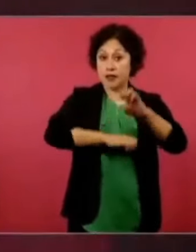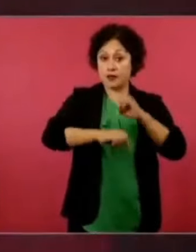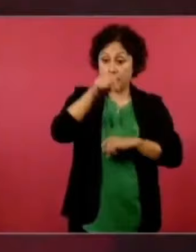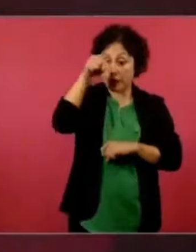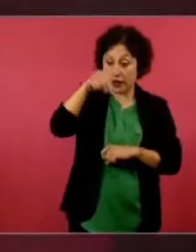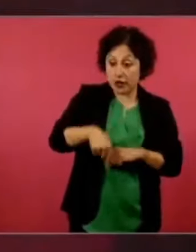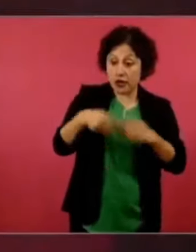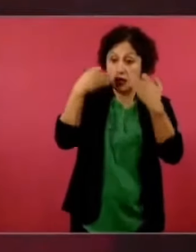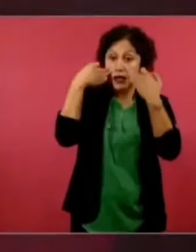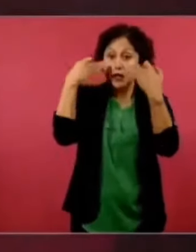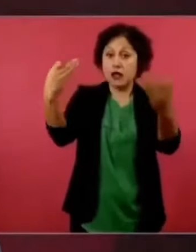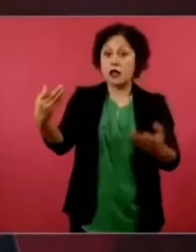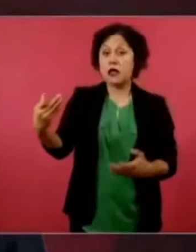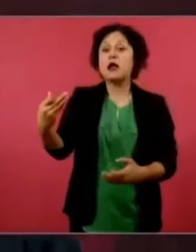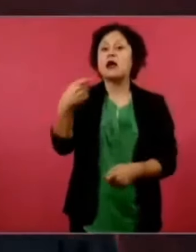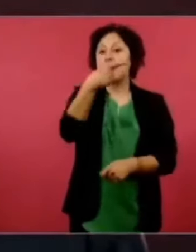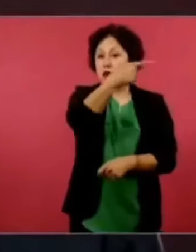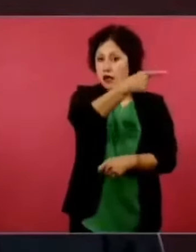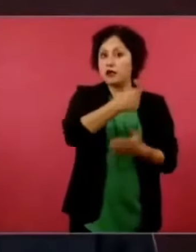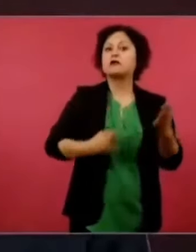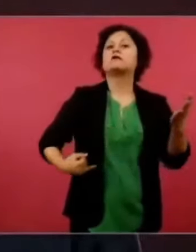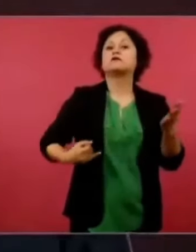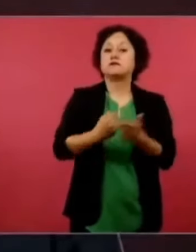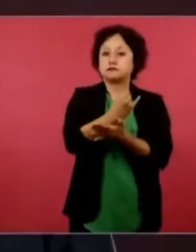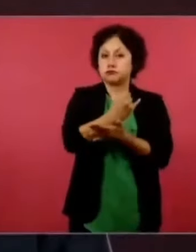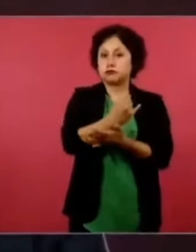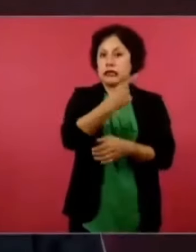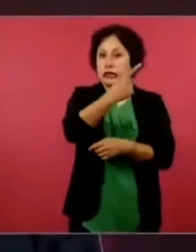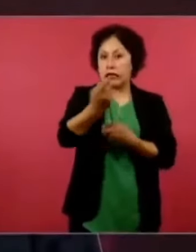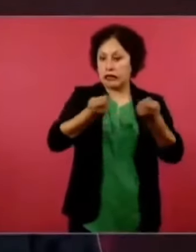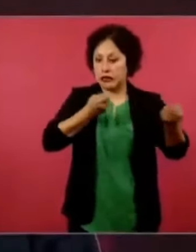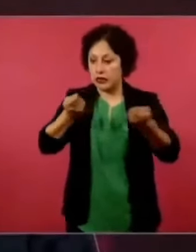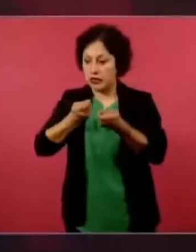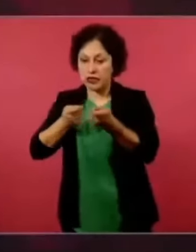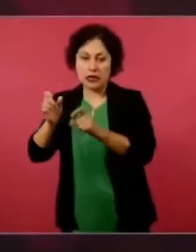actuado que ellos habían dirigido la